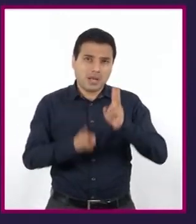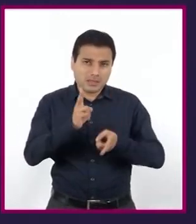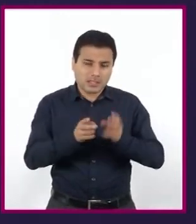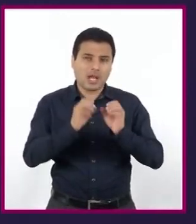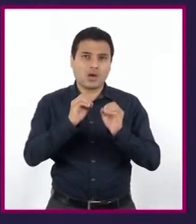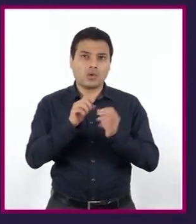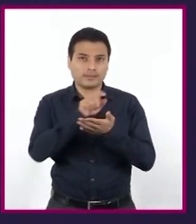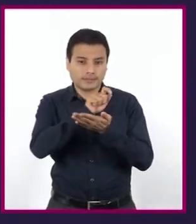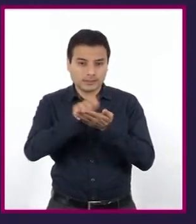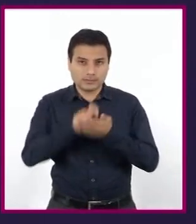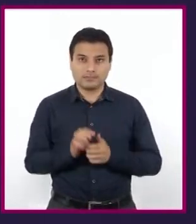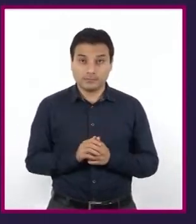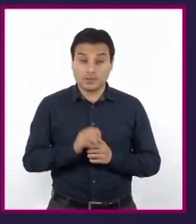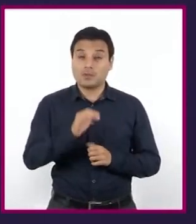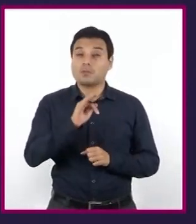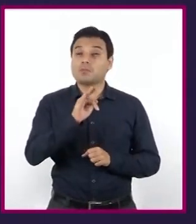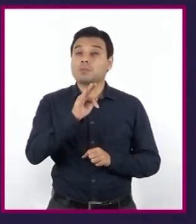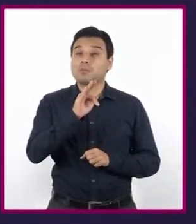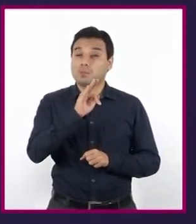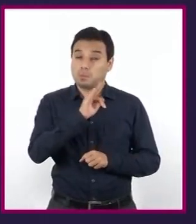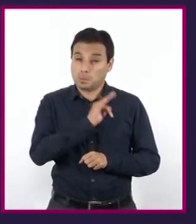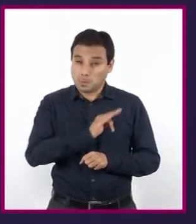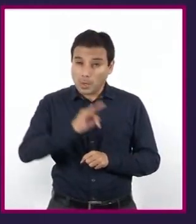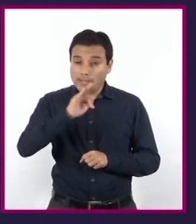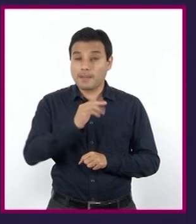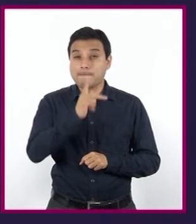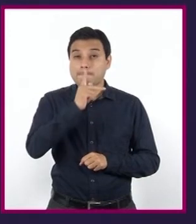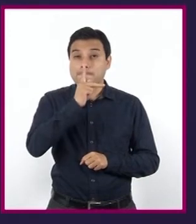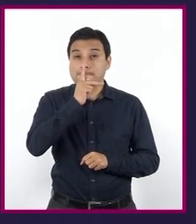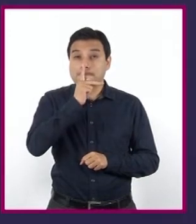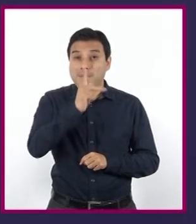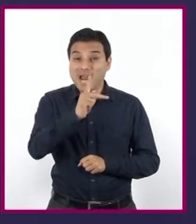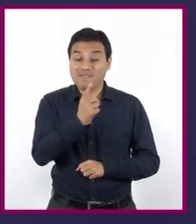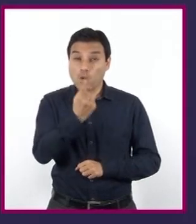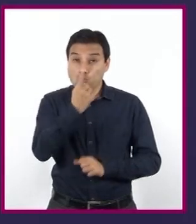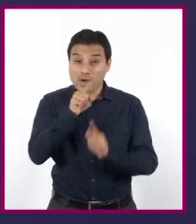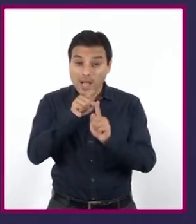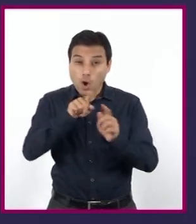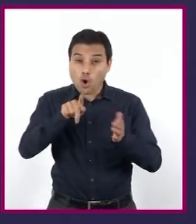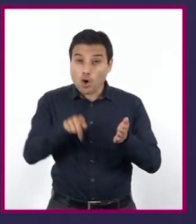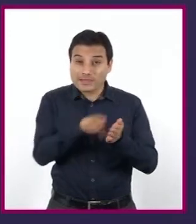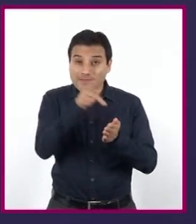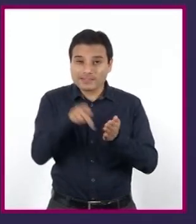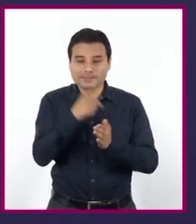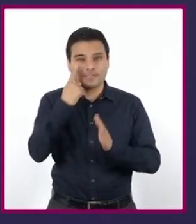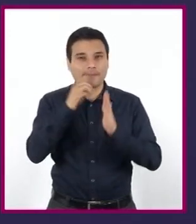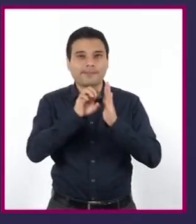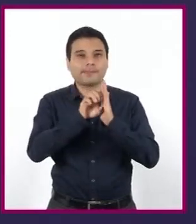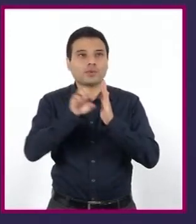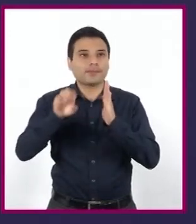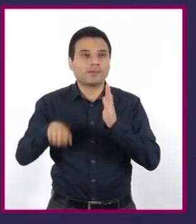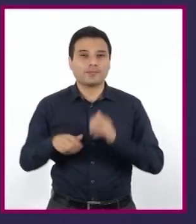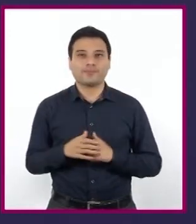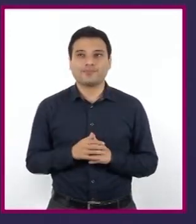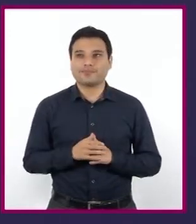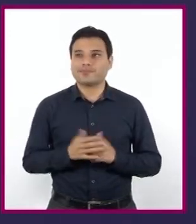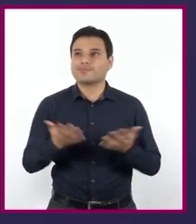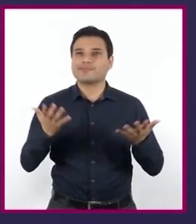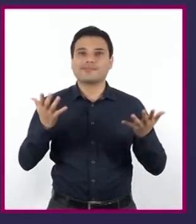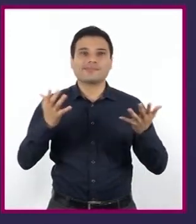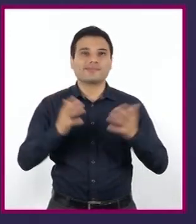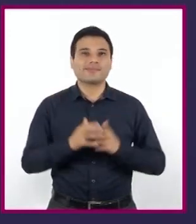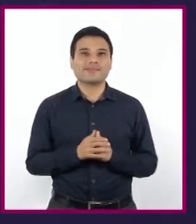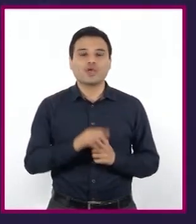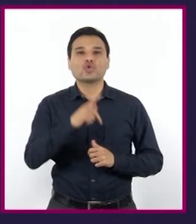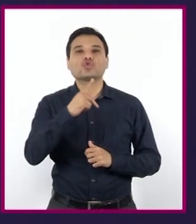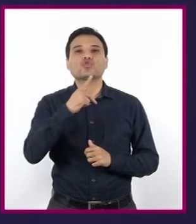no tenemos cuidado, incurrir en algunas repeticiones excesivas. Como cuando decimos su casa de mi